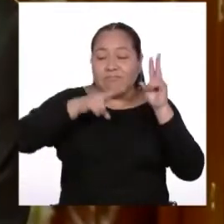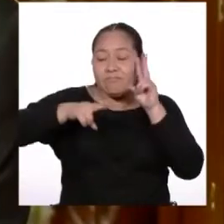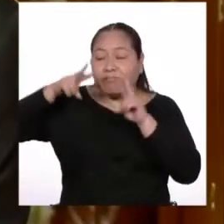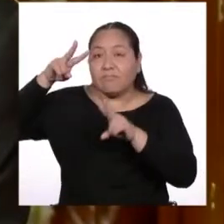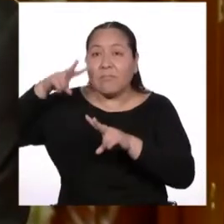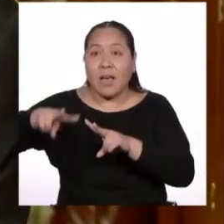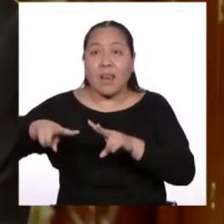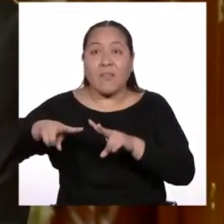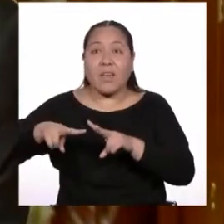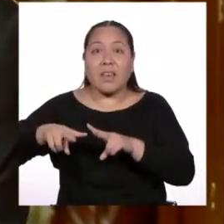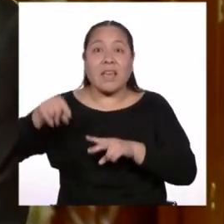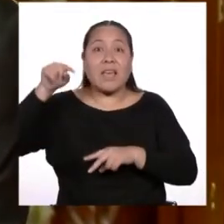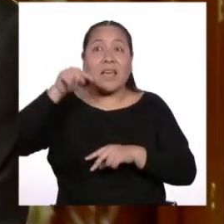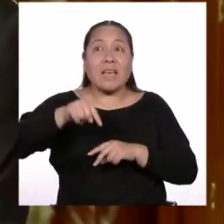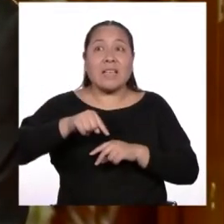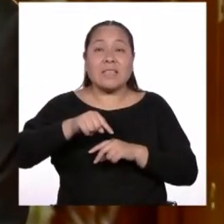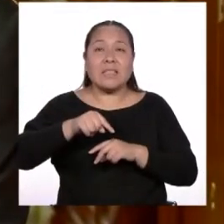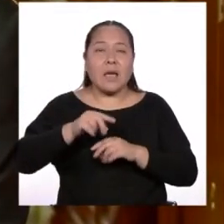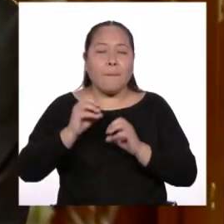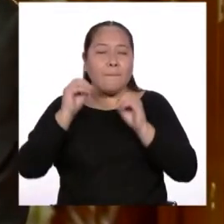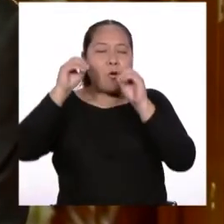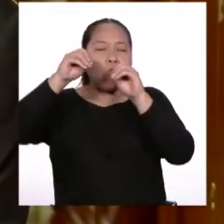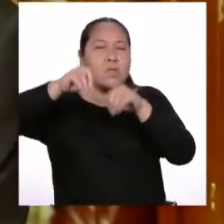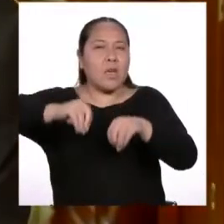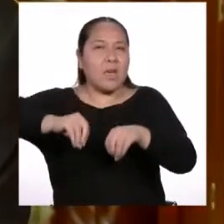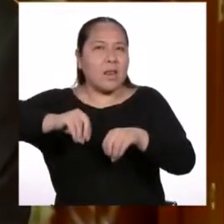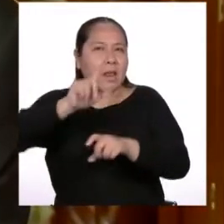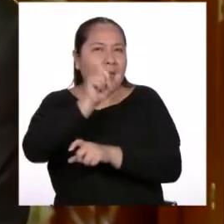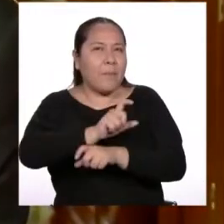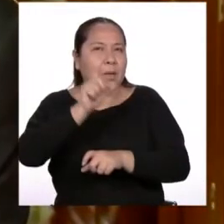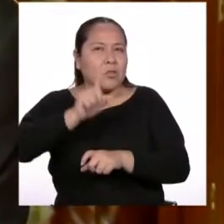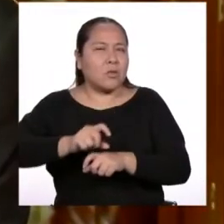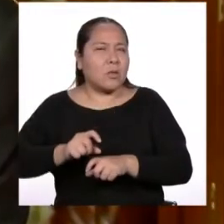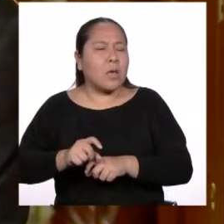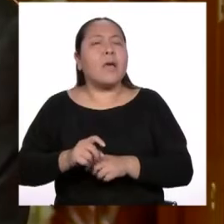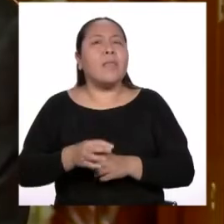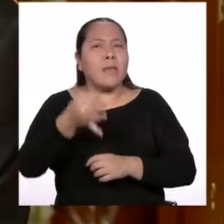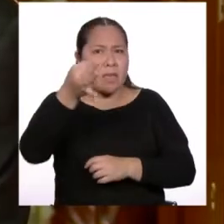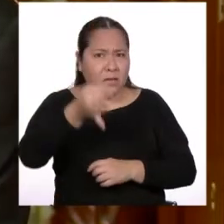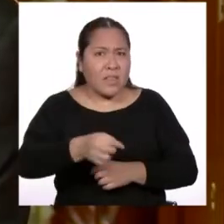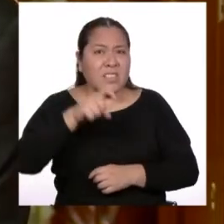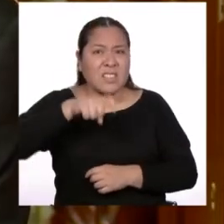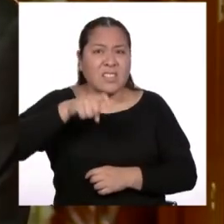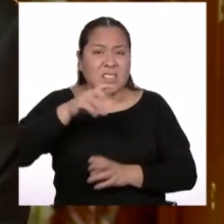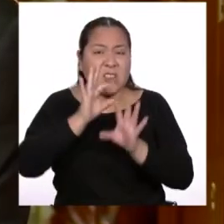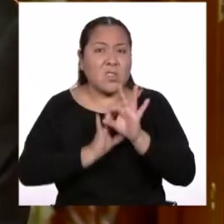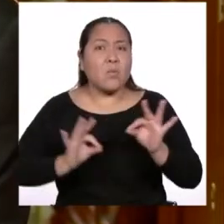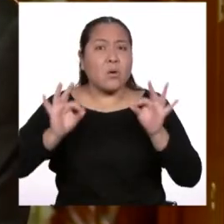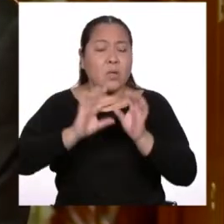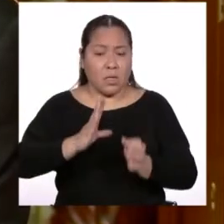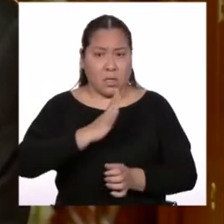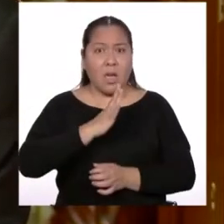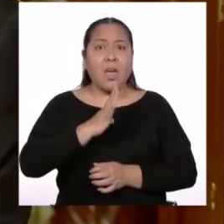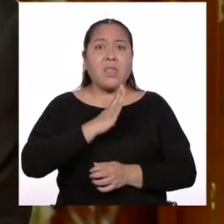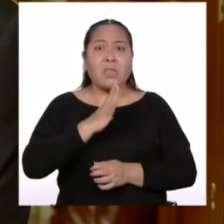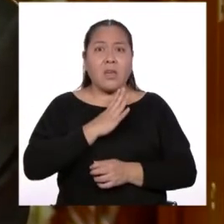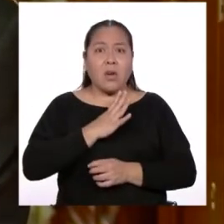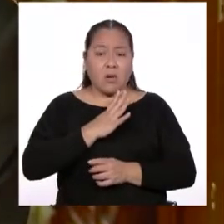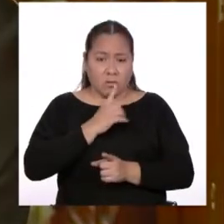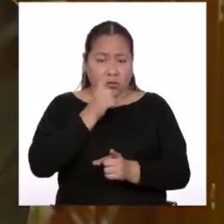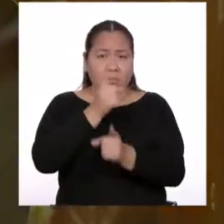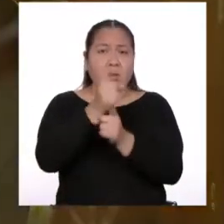establecer, insertar en el ser humano la necesidad de ser ético, de ser leal, de ser